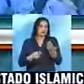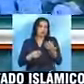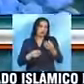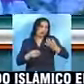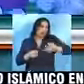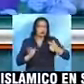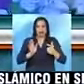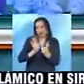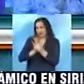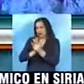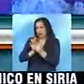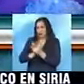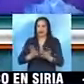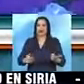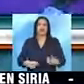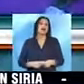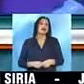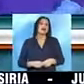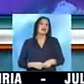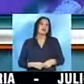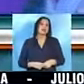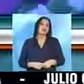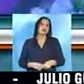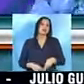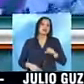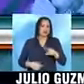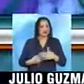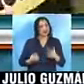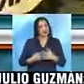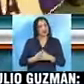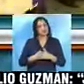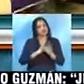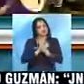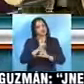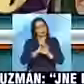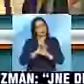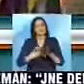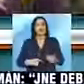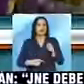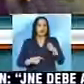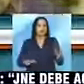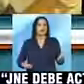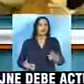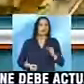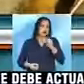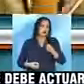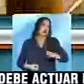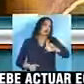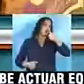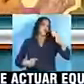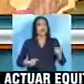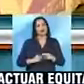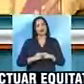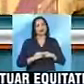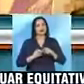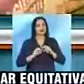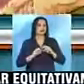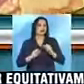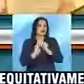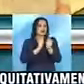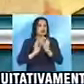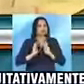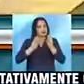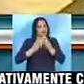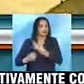correctos, legales. Entonces, él se está defendiendo de esa manera y dice pues también que hay otros candidatos que no han justificado bien